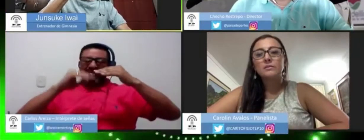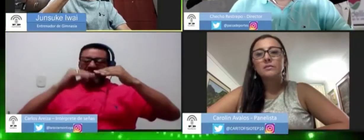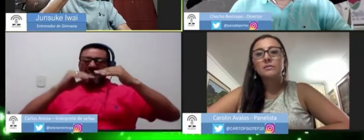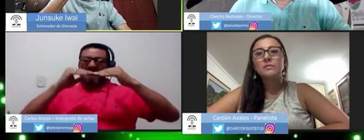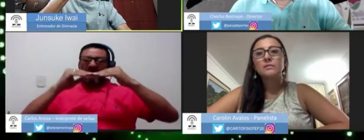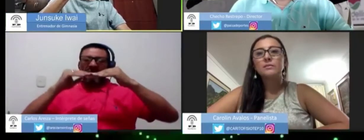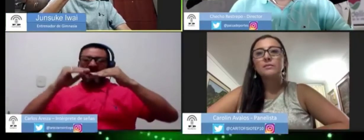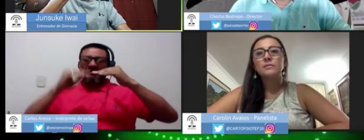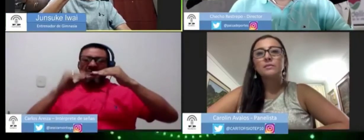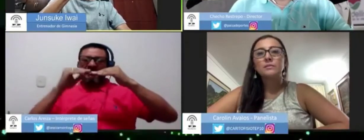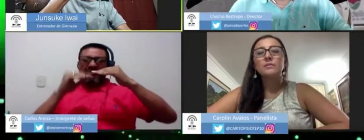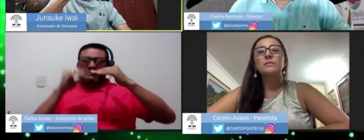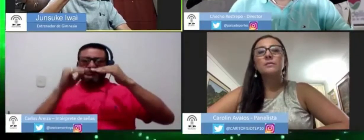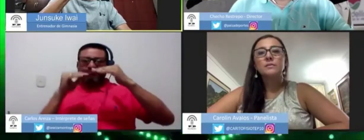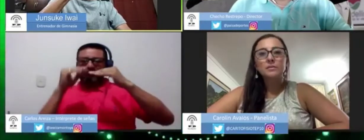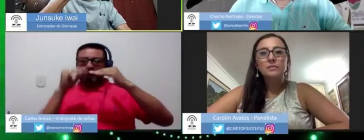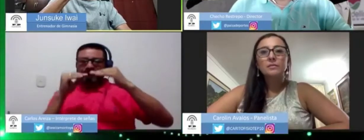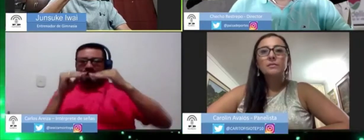difícilmente